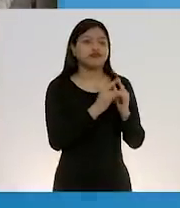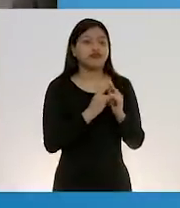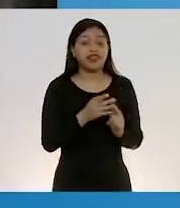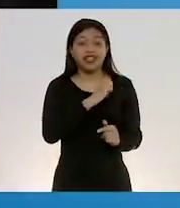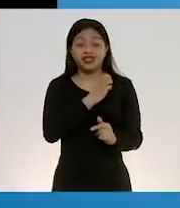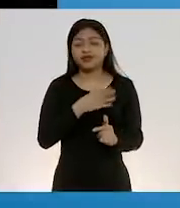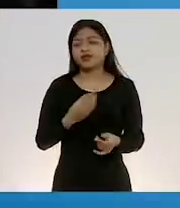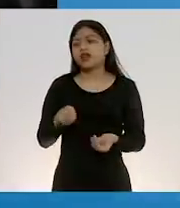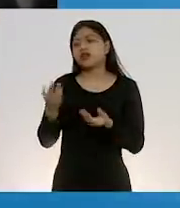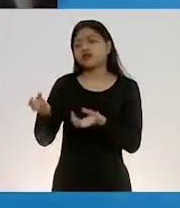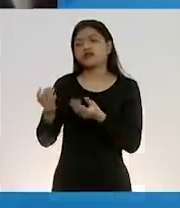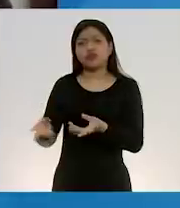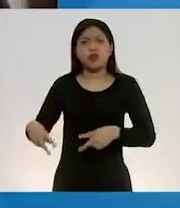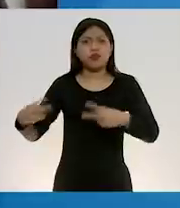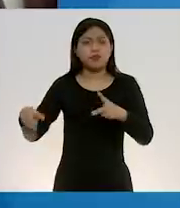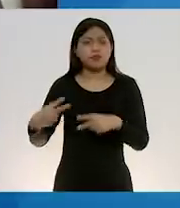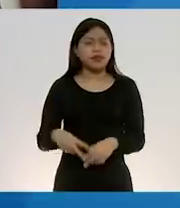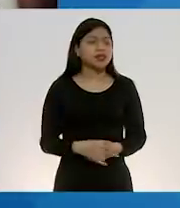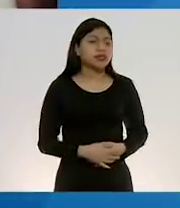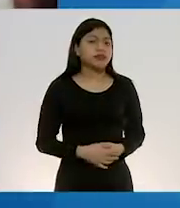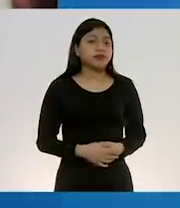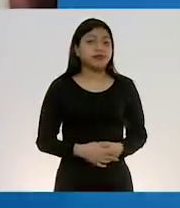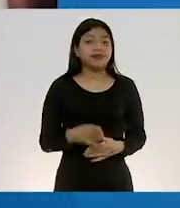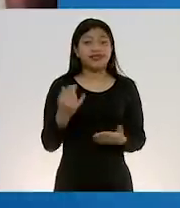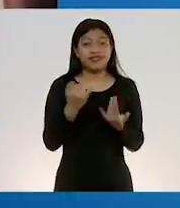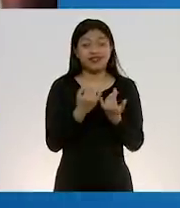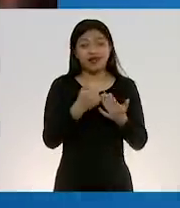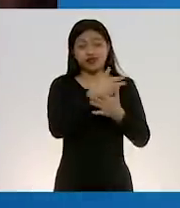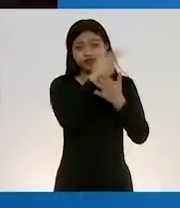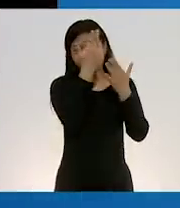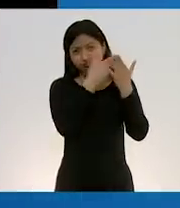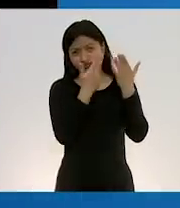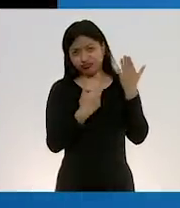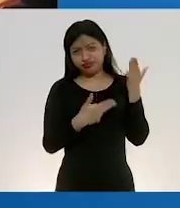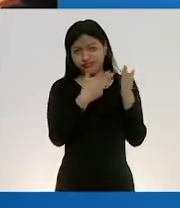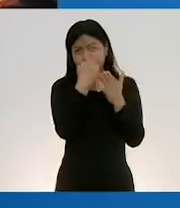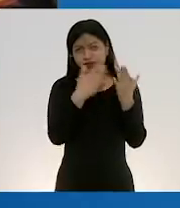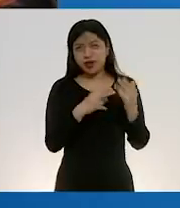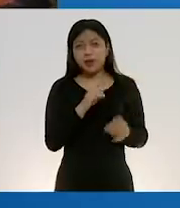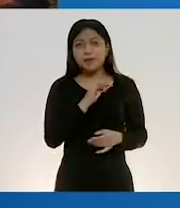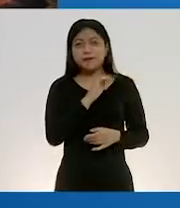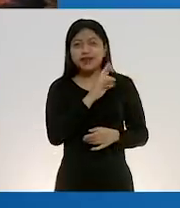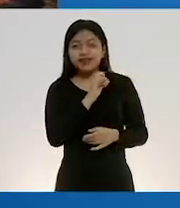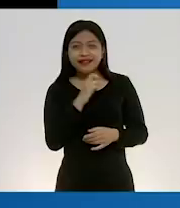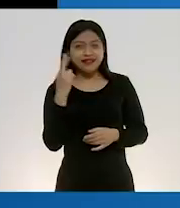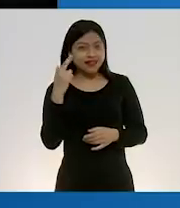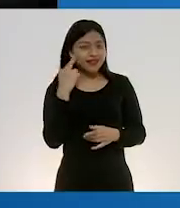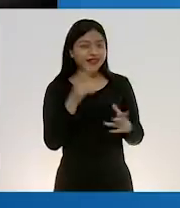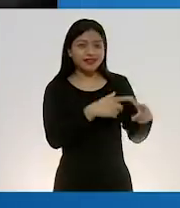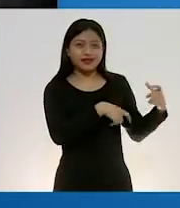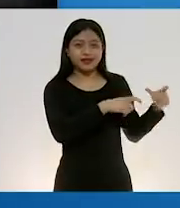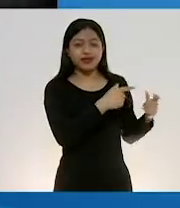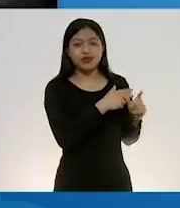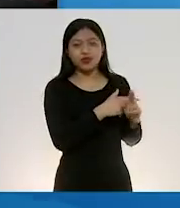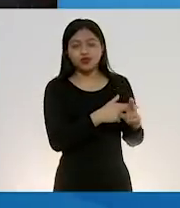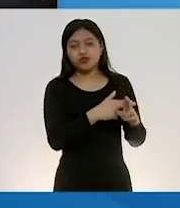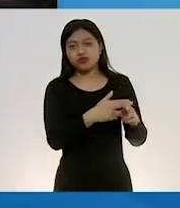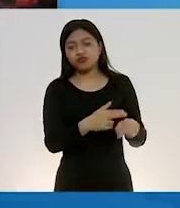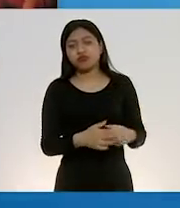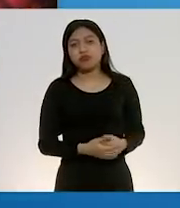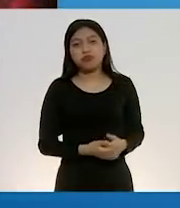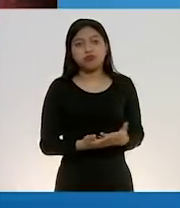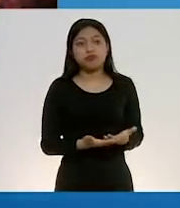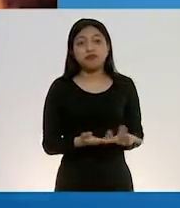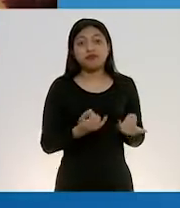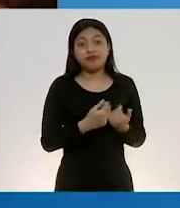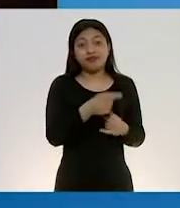productos y existen innumerables lienzos que retratan los mercados en la época virreinal, como el titulado Puesto en el Mercado, pintado por un